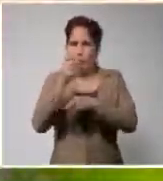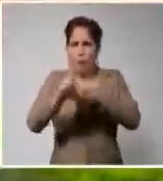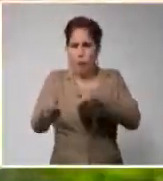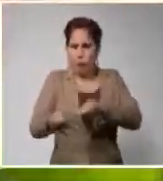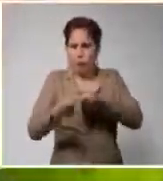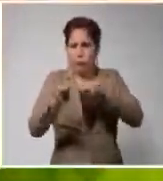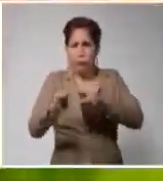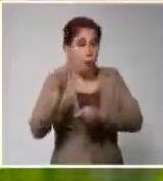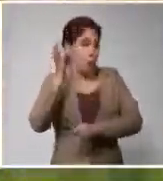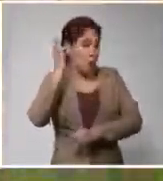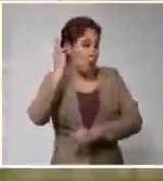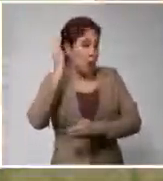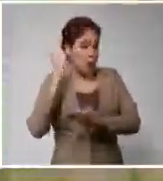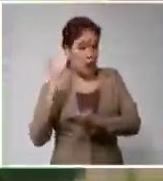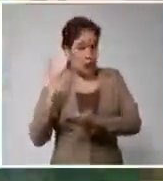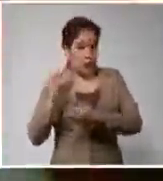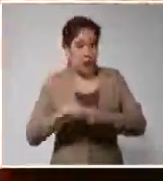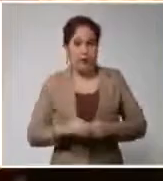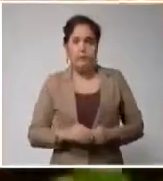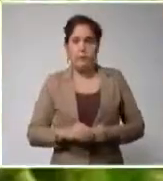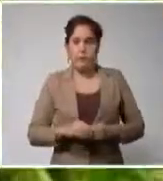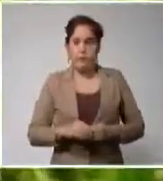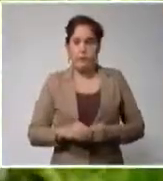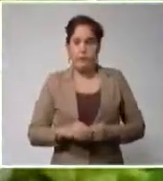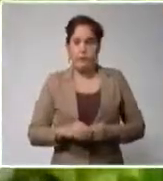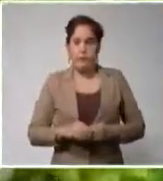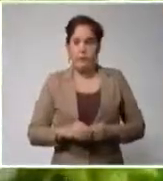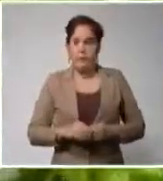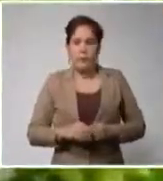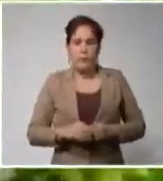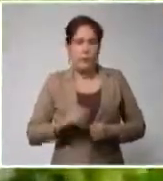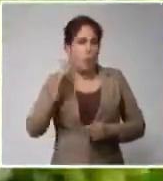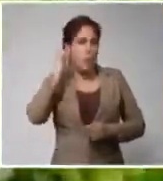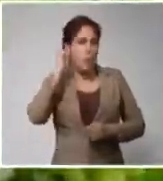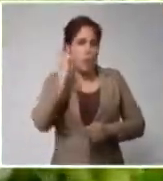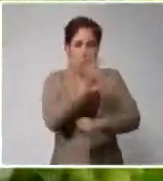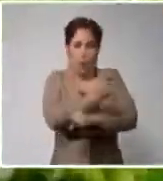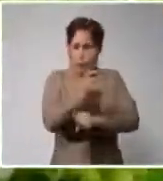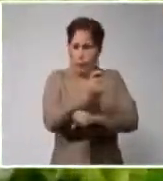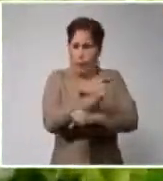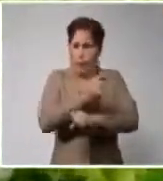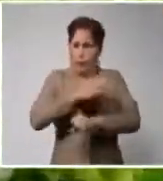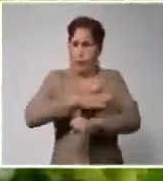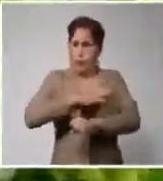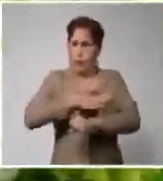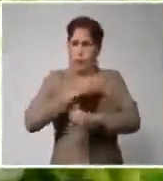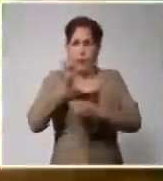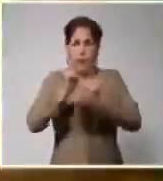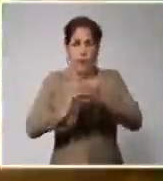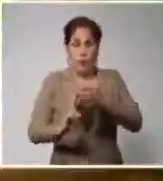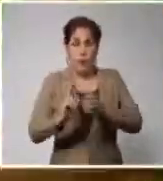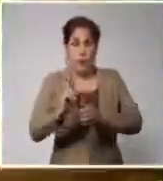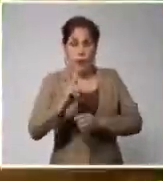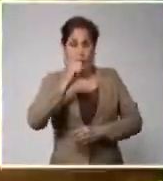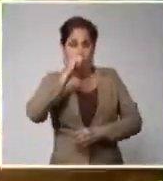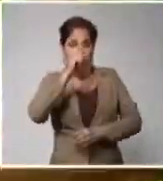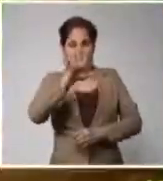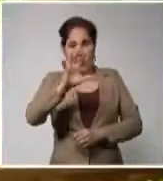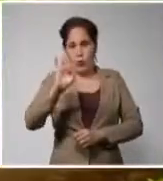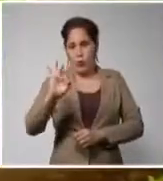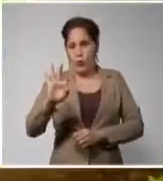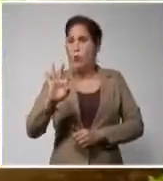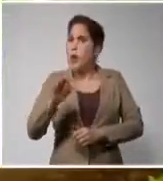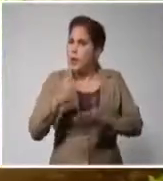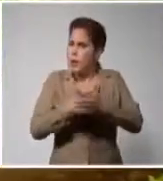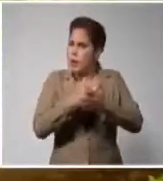Se trata de Ángela del Valle Bolívar Acosta, una docente venezolana de 58 años. Ella impulsa